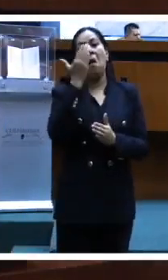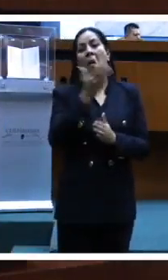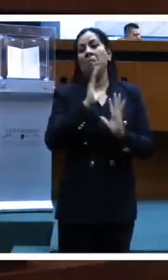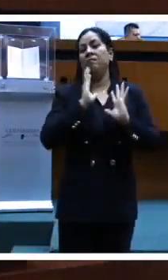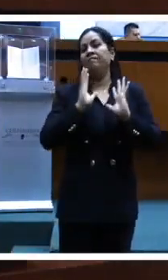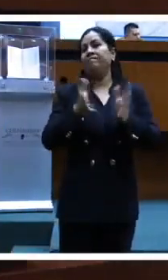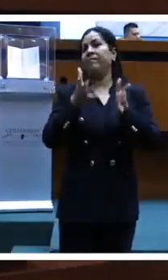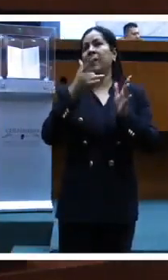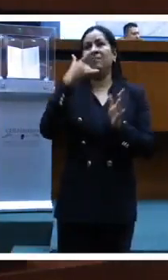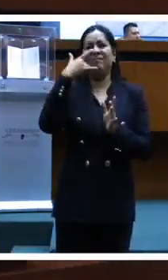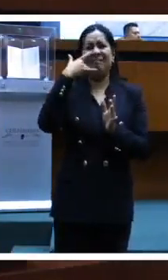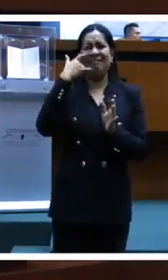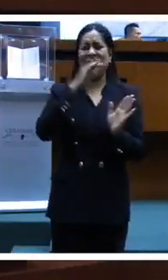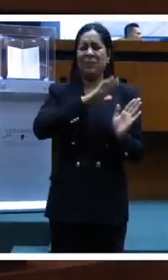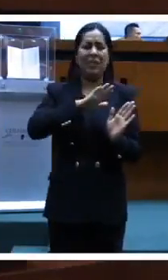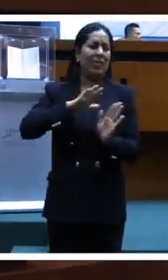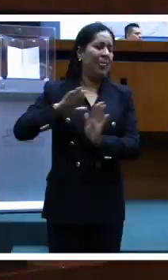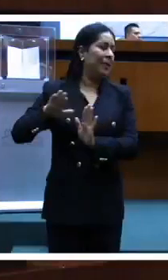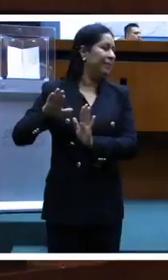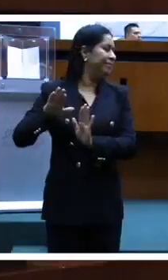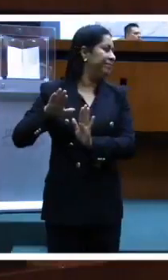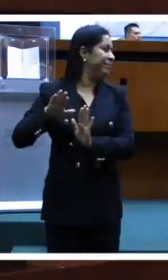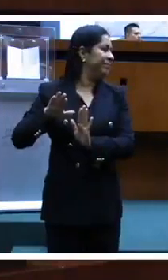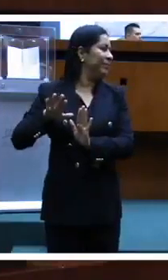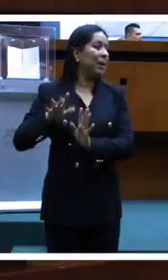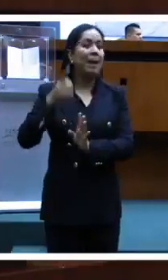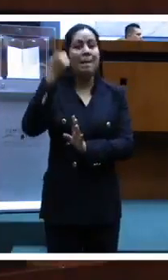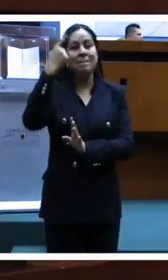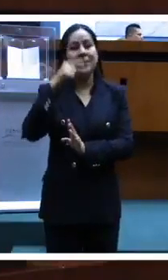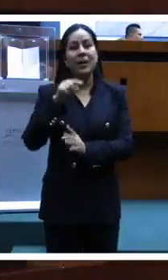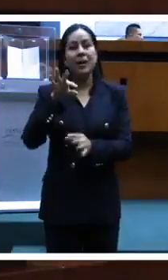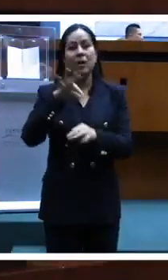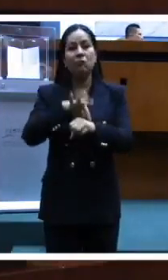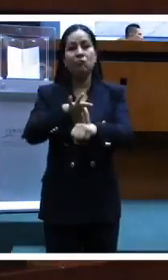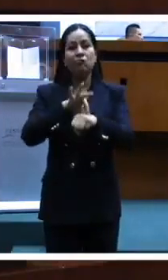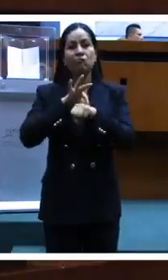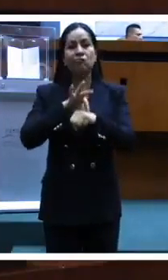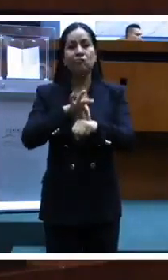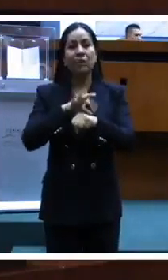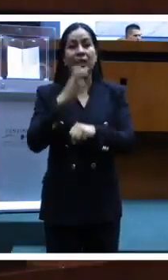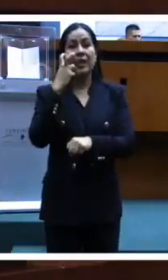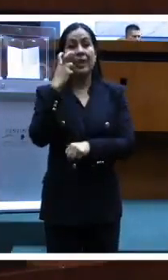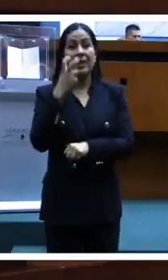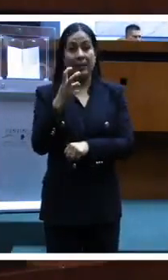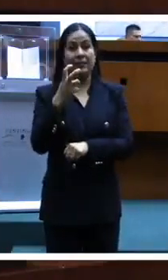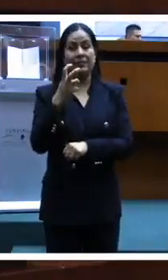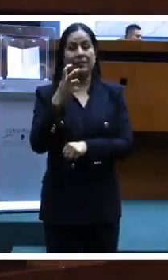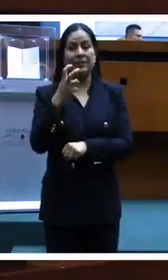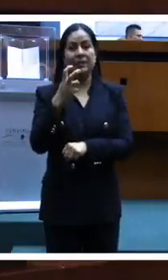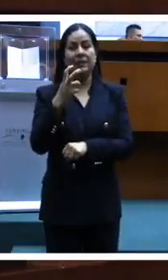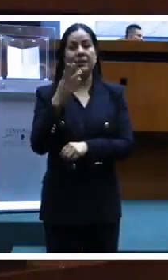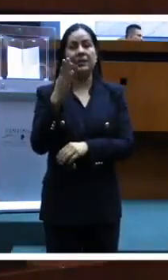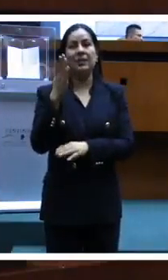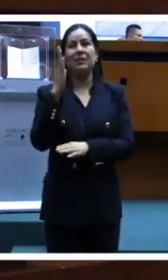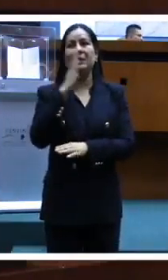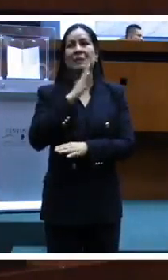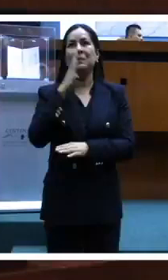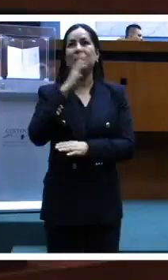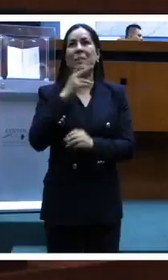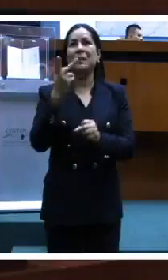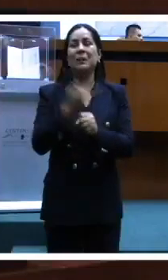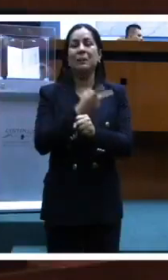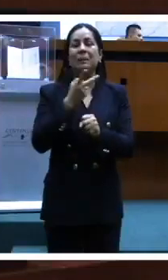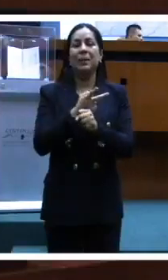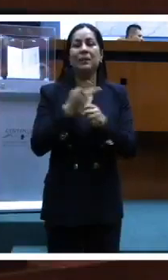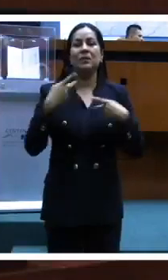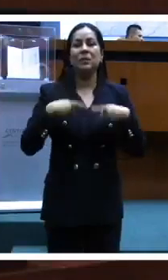el invisibilizar y voltear al otro lado para no ver la realidad, ese es el común denominador que sucede